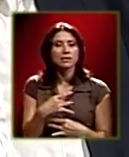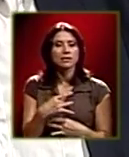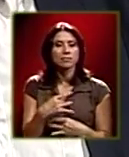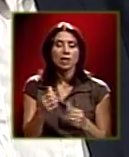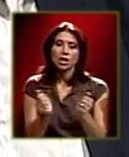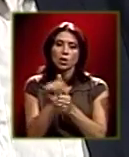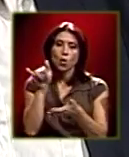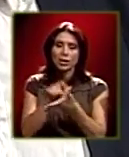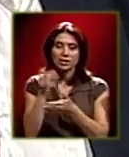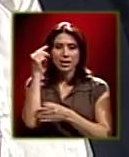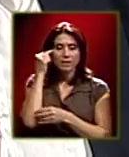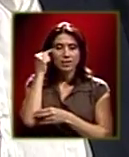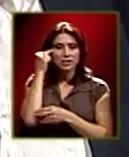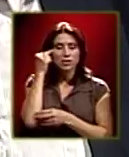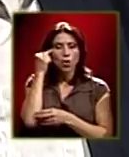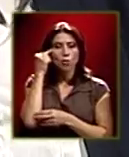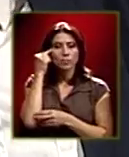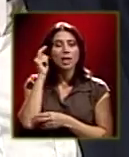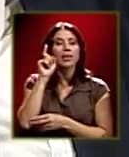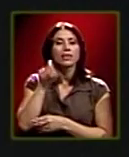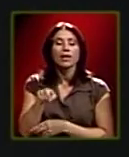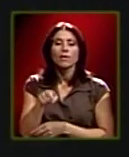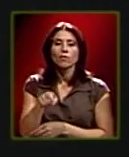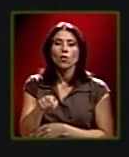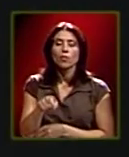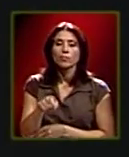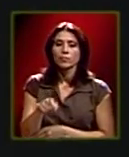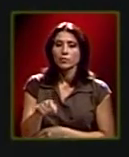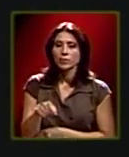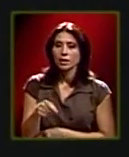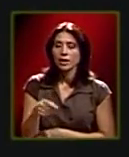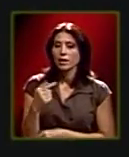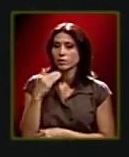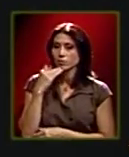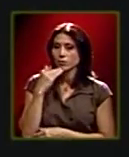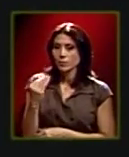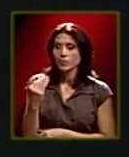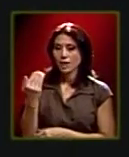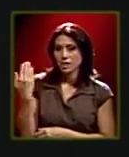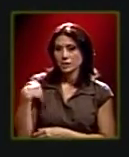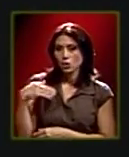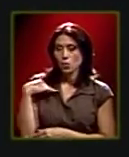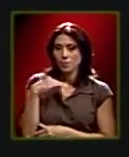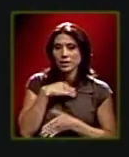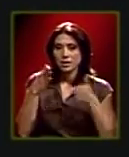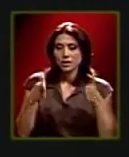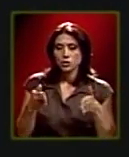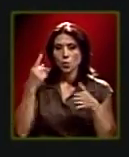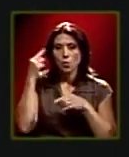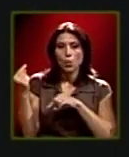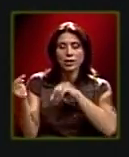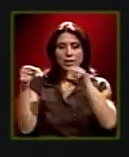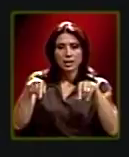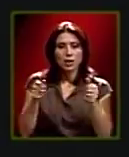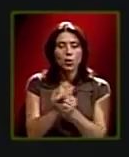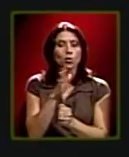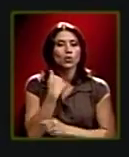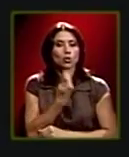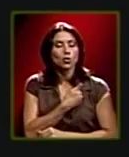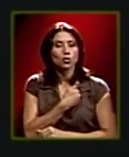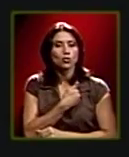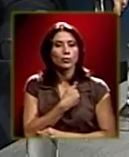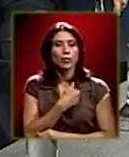con esa reflexión tengo que darle al señor ministro el agradecimiento por estar aquí con nosotros,